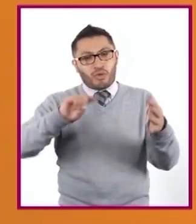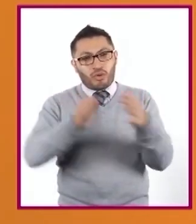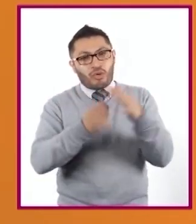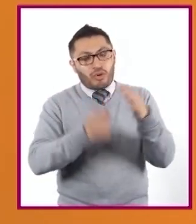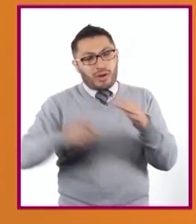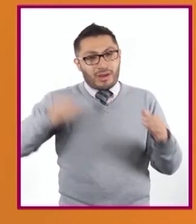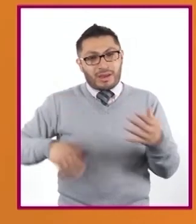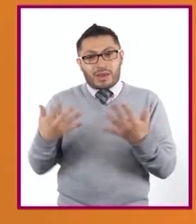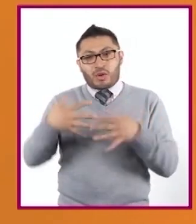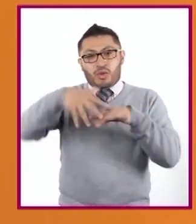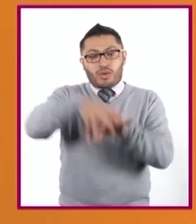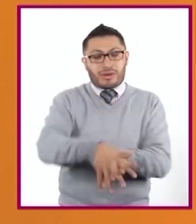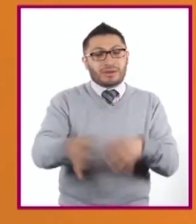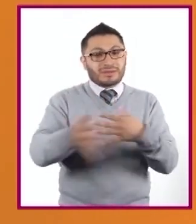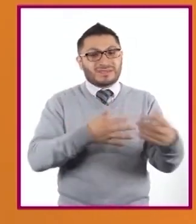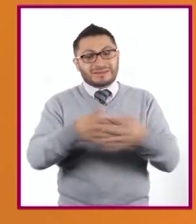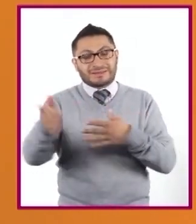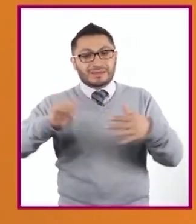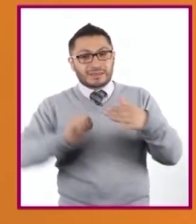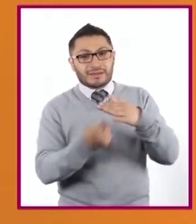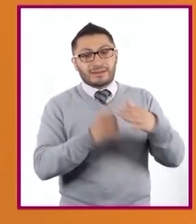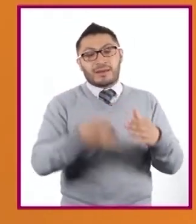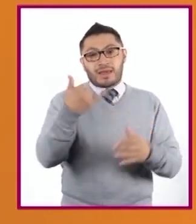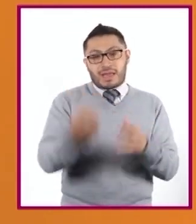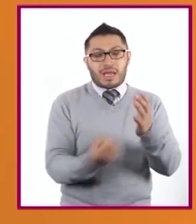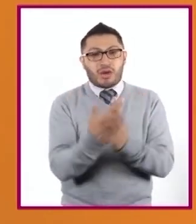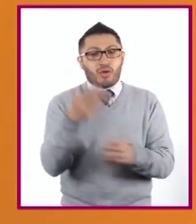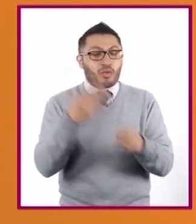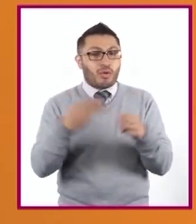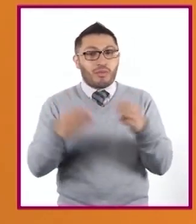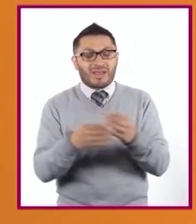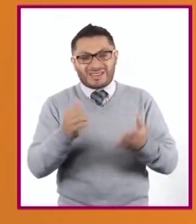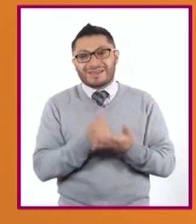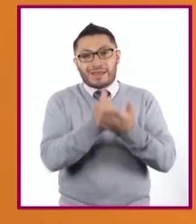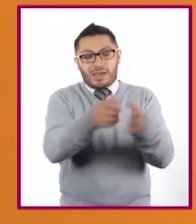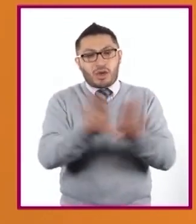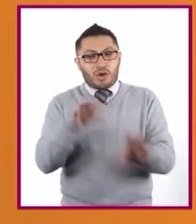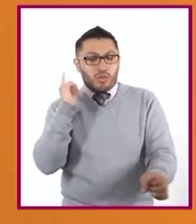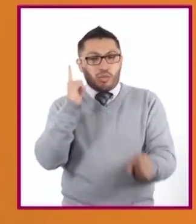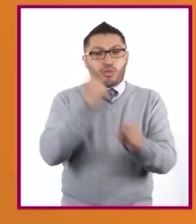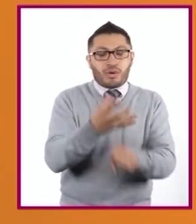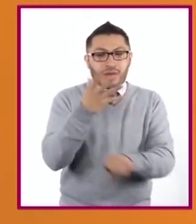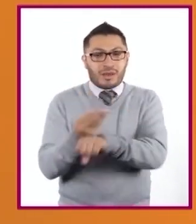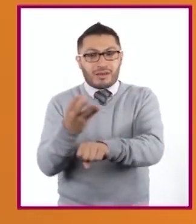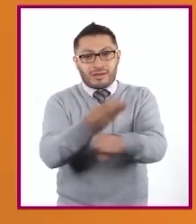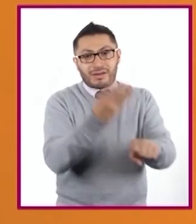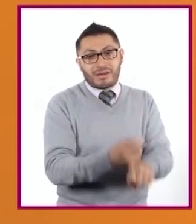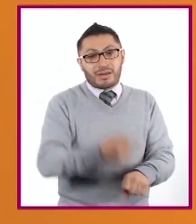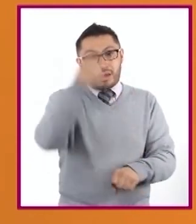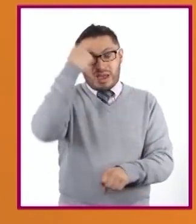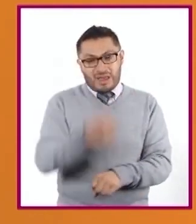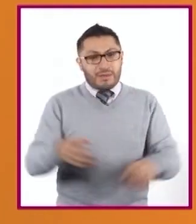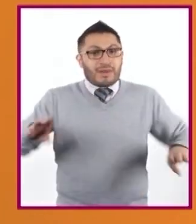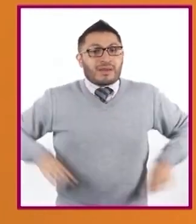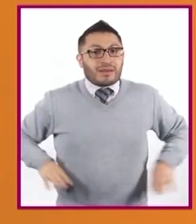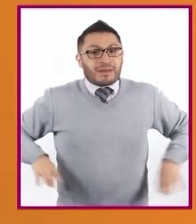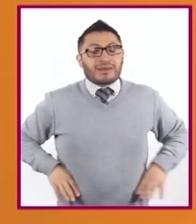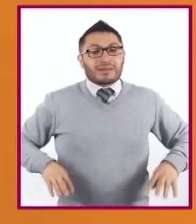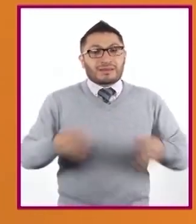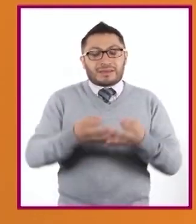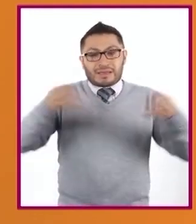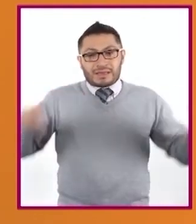ancestrales, las innovaciones tecnológicas y los nuevos materiales permitieron encontrar soluciones propias a las condiciones del